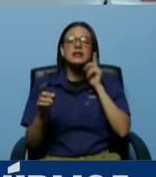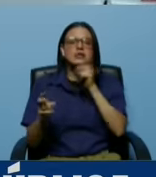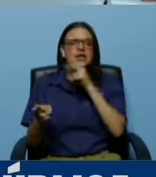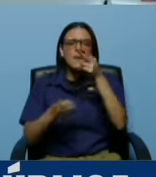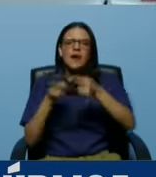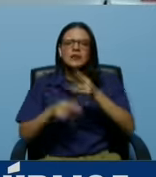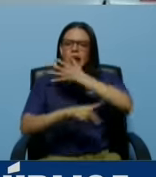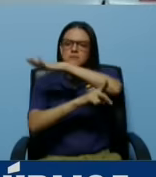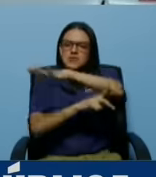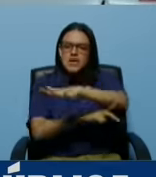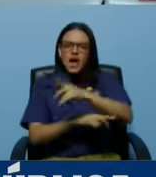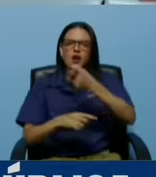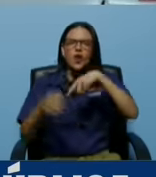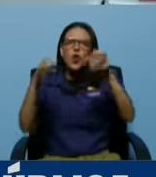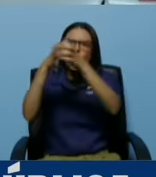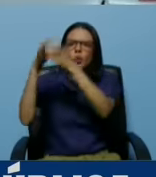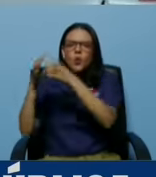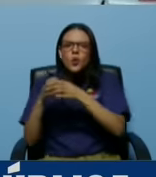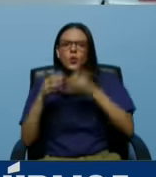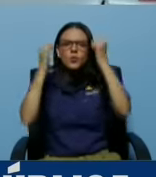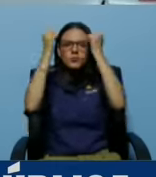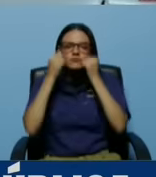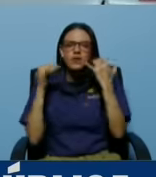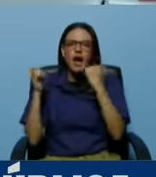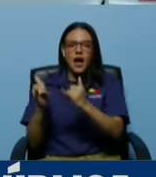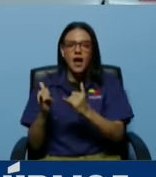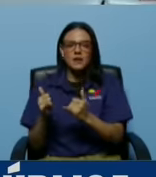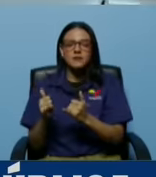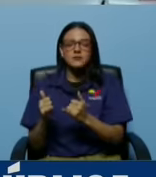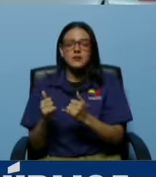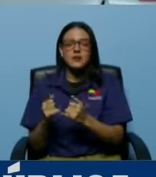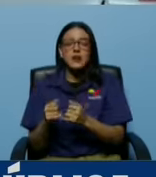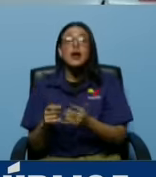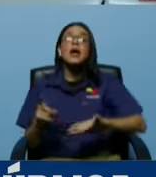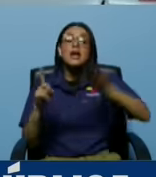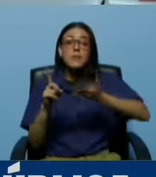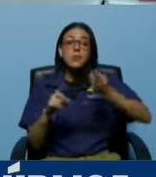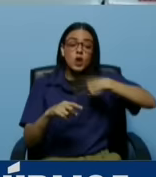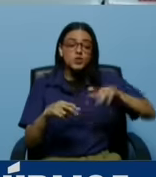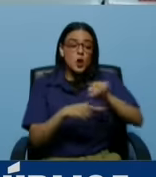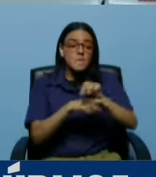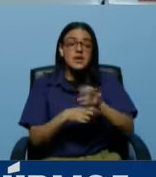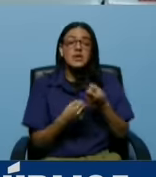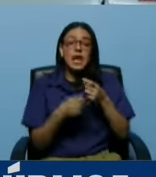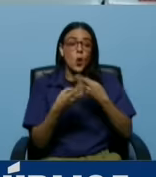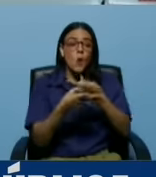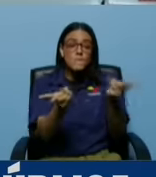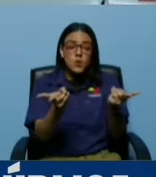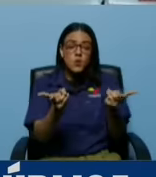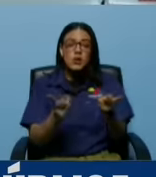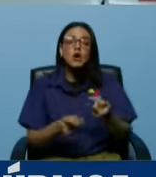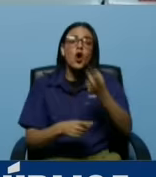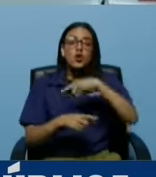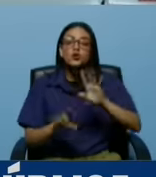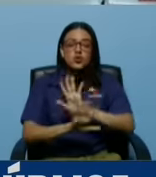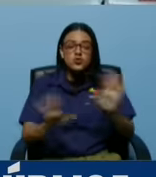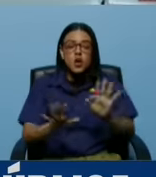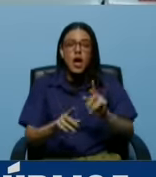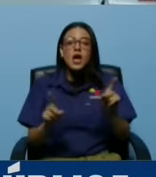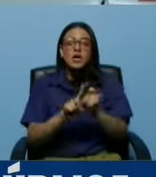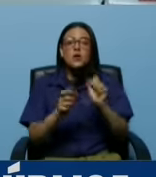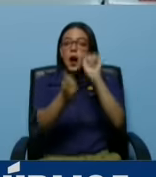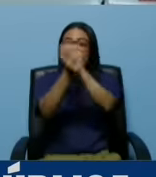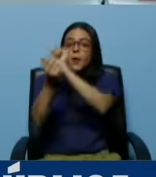entre otras. Pero lo importante es que el Ministerio Público tiene detenido un número